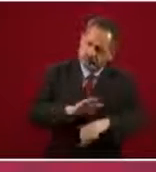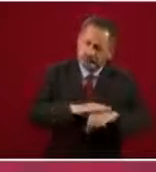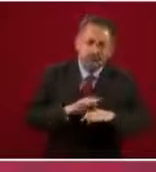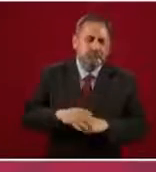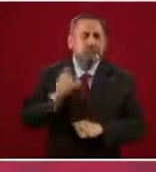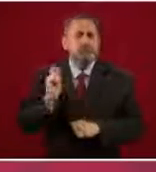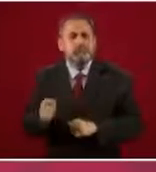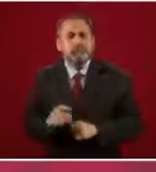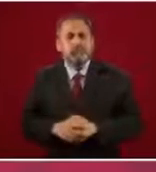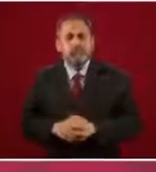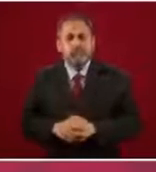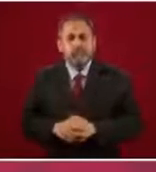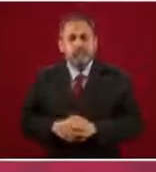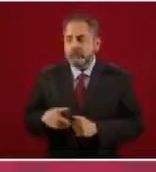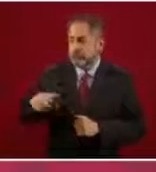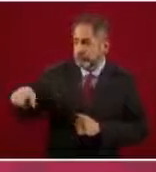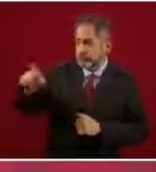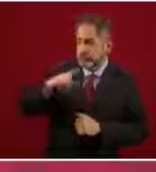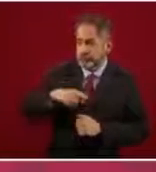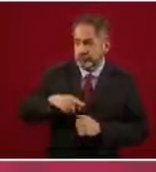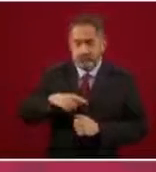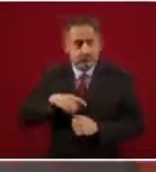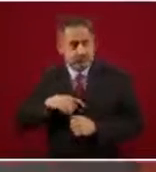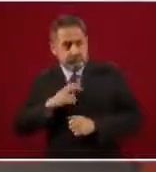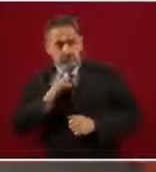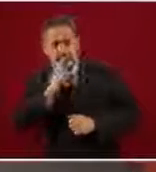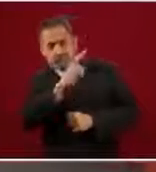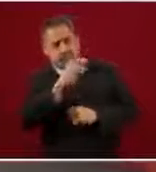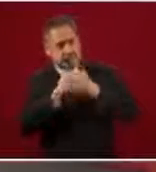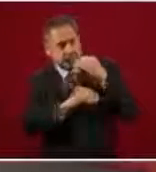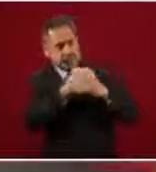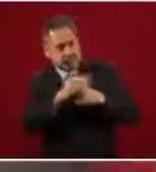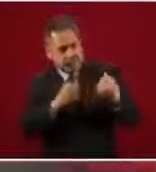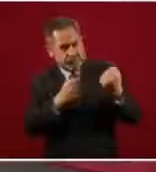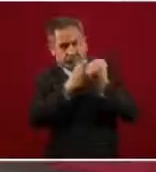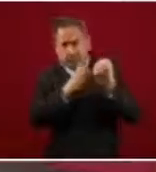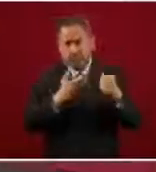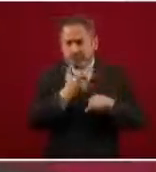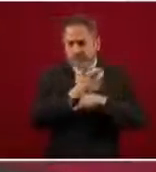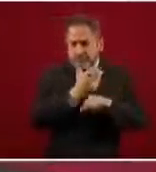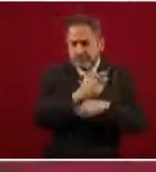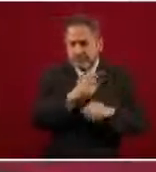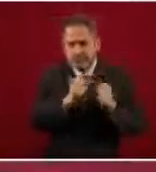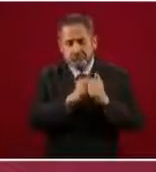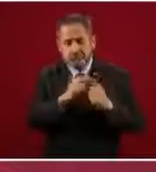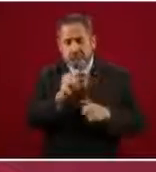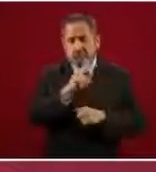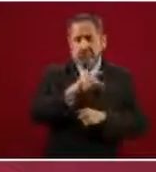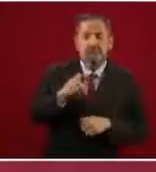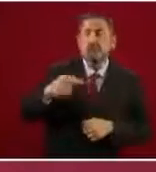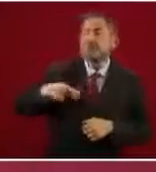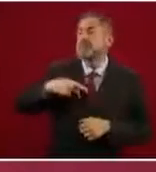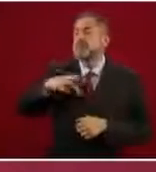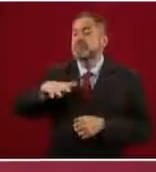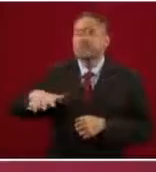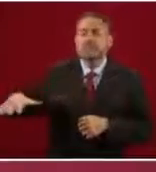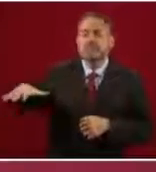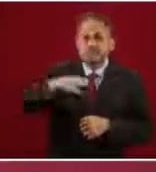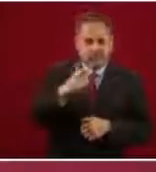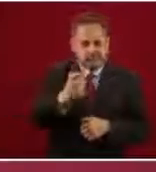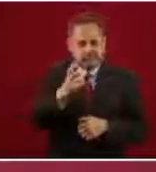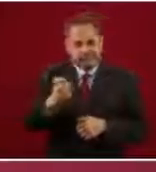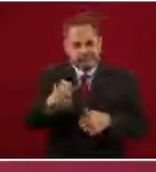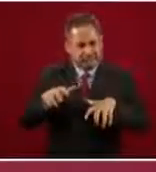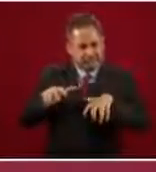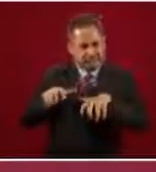que contestemos y nos peleemos con el gobierno de Estados Unidos, con el presidente Trump? Así,